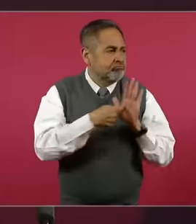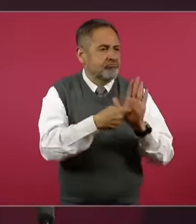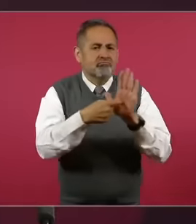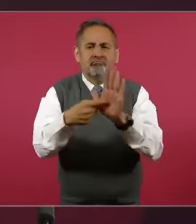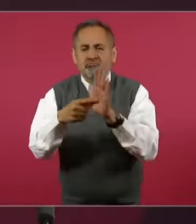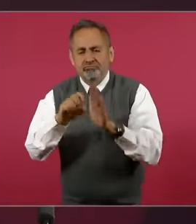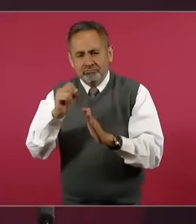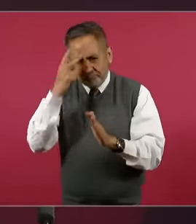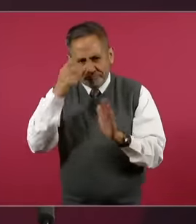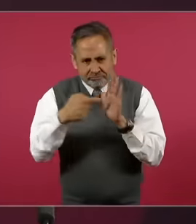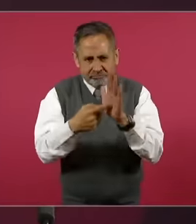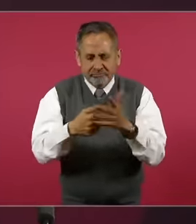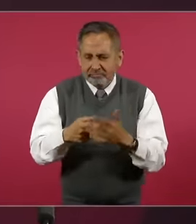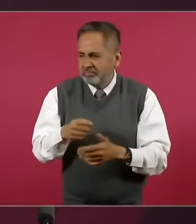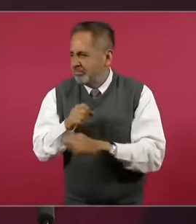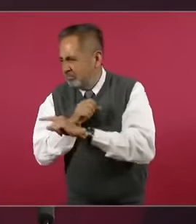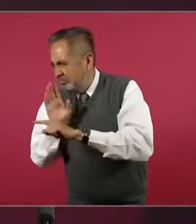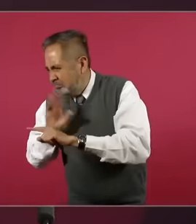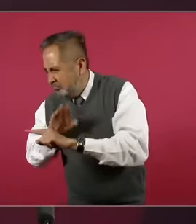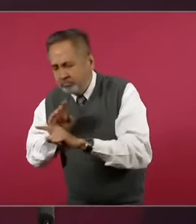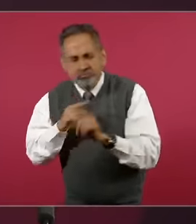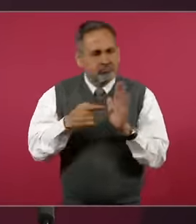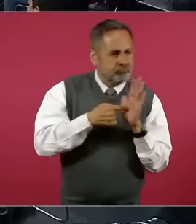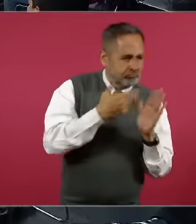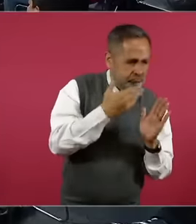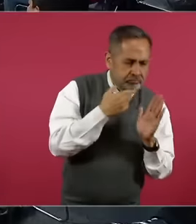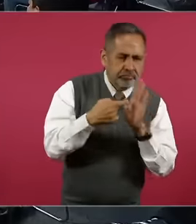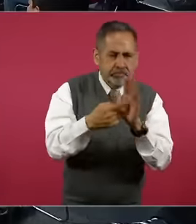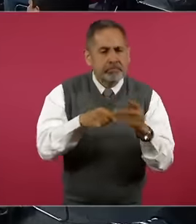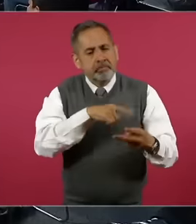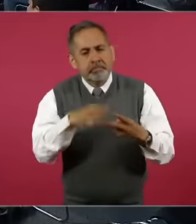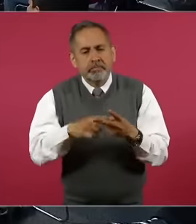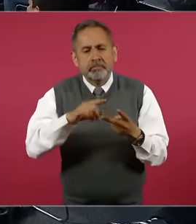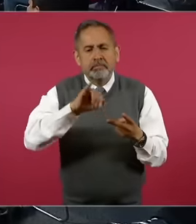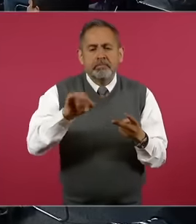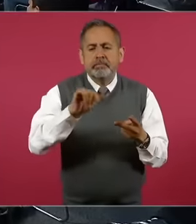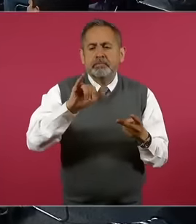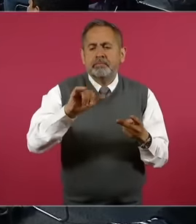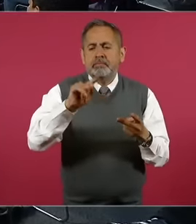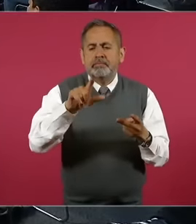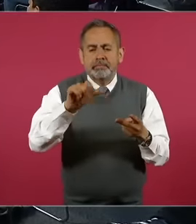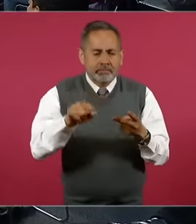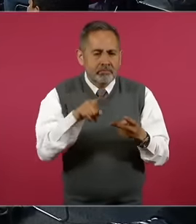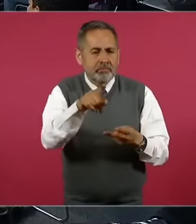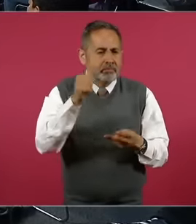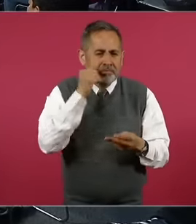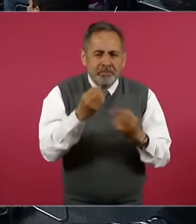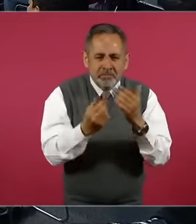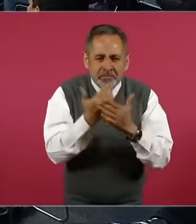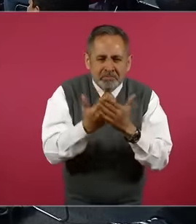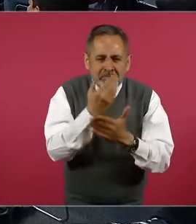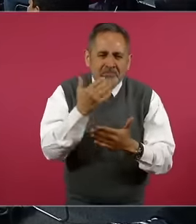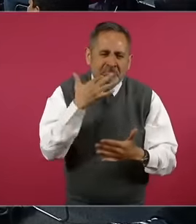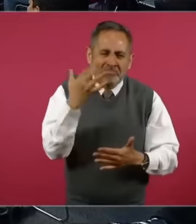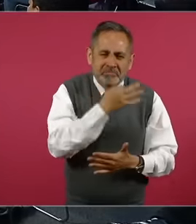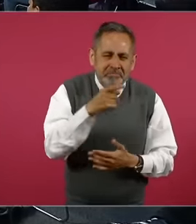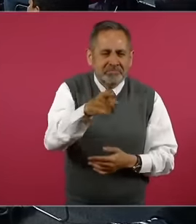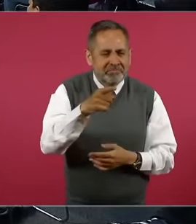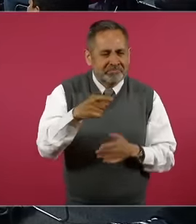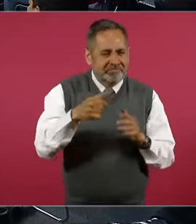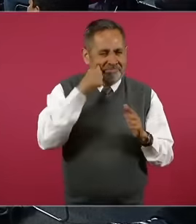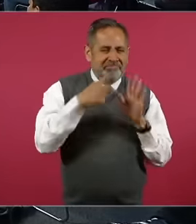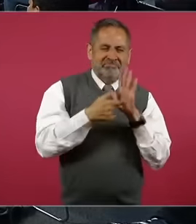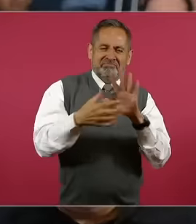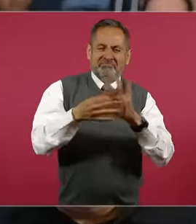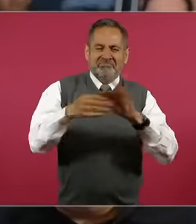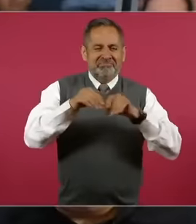Luis Potosí. No nada más lo malo, también lo bueno. Y de Gilitla, donde usted desayuna riquísimo, porque lo presumió en sus